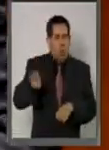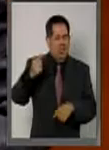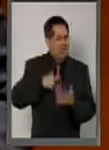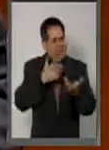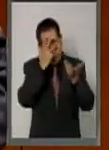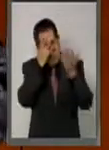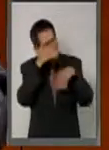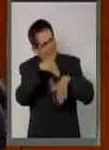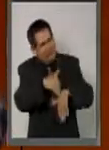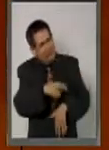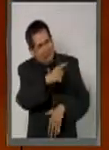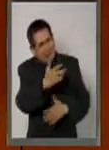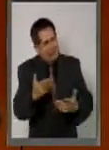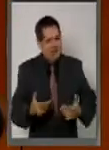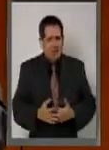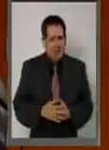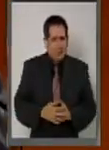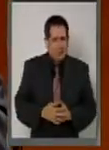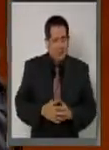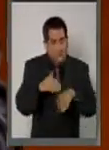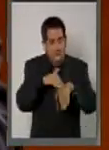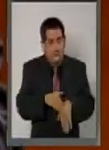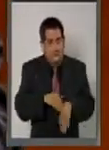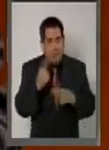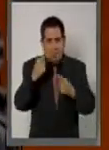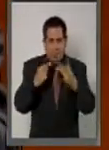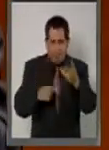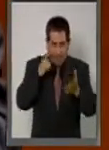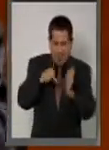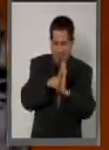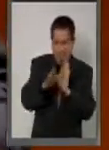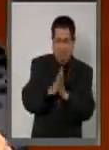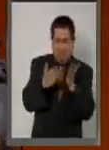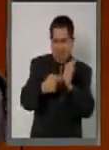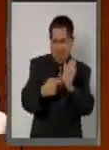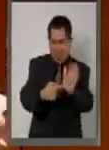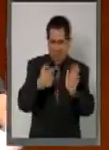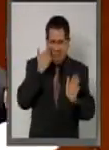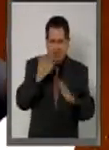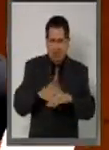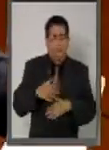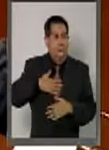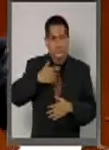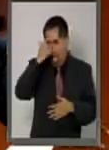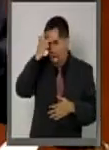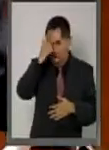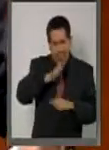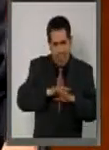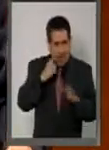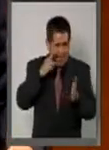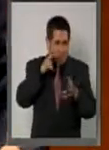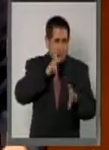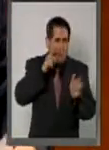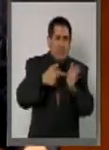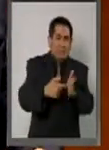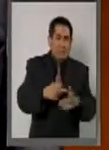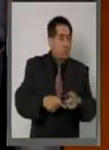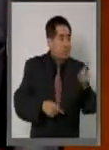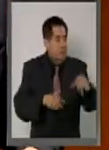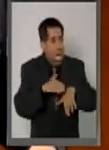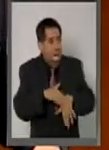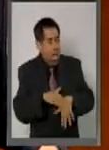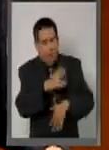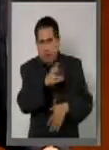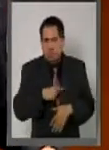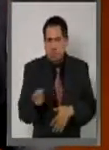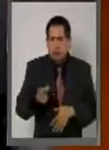hombre. Siguiendo las instrucciones, aquí está en el periódico, no lo estamos inventando. Usted lo que hizo fue